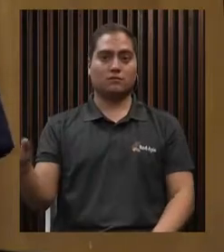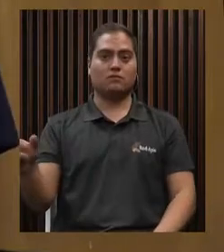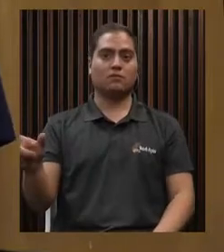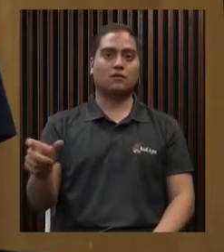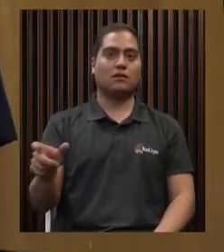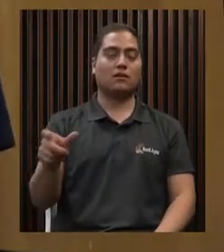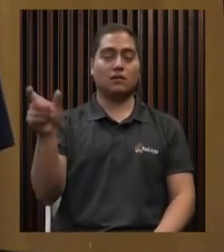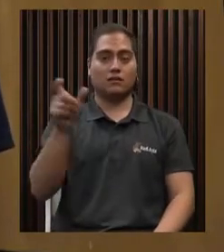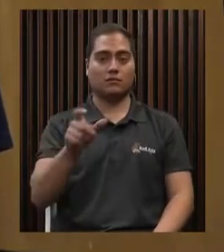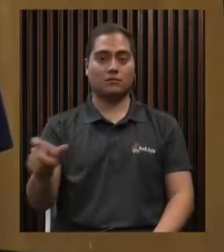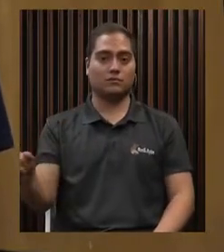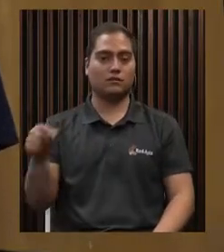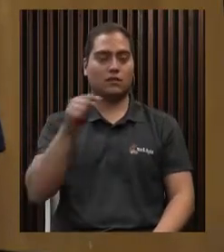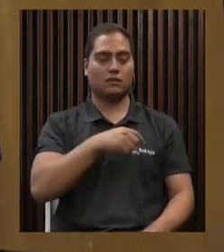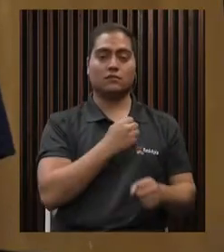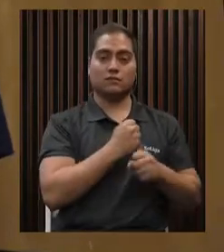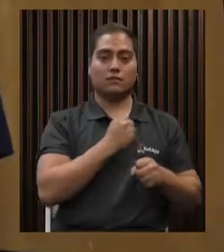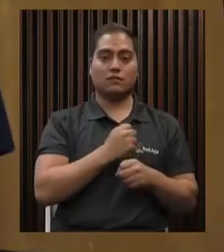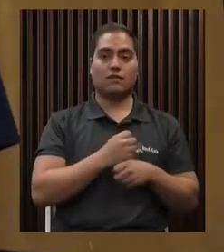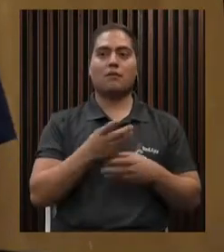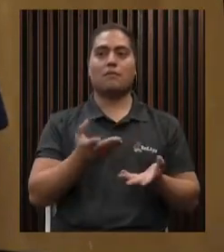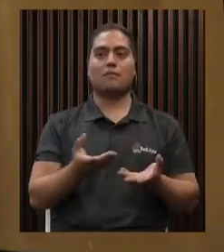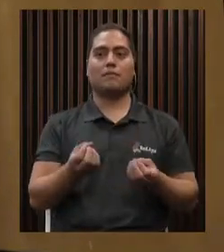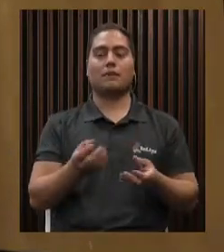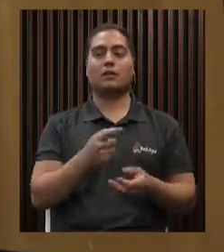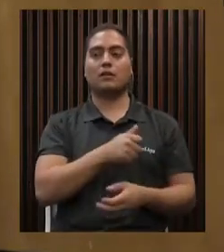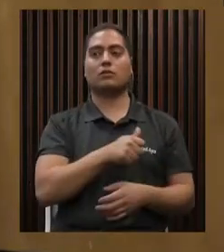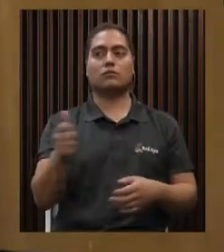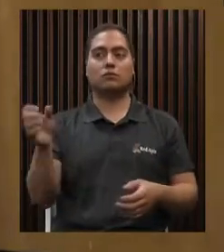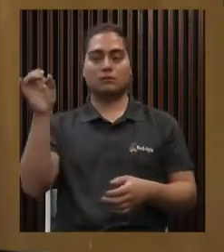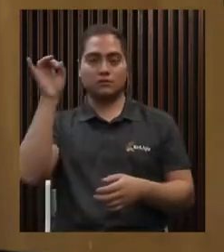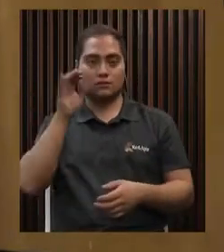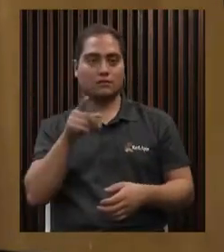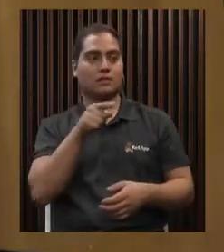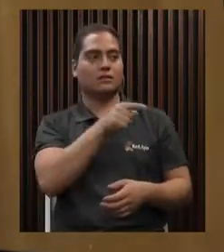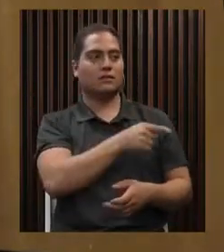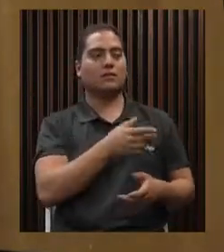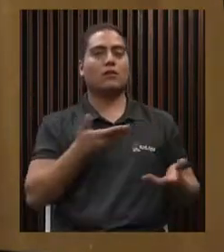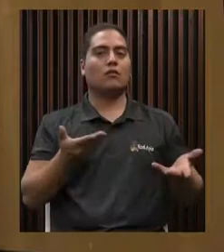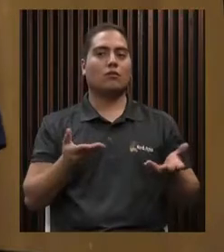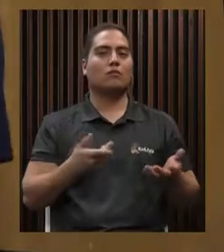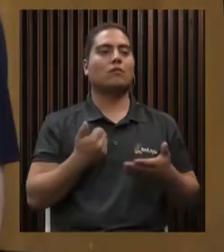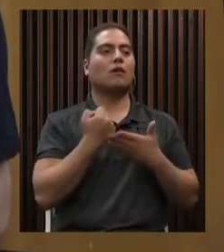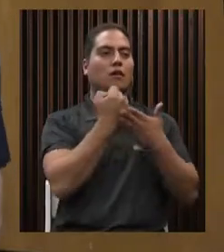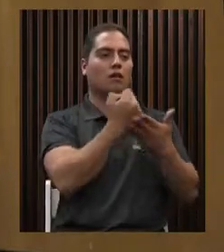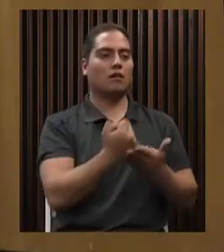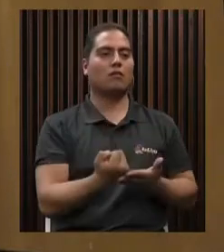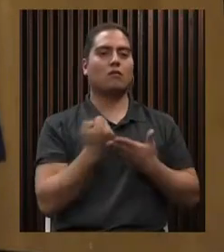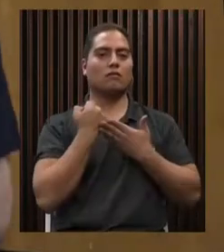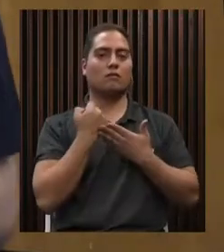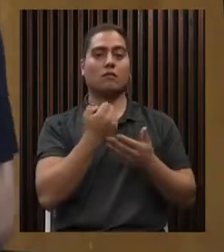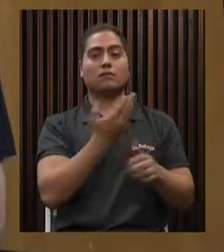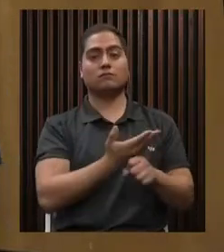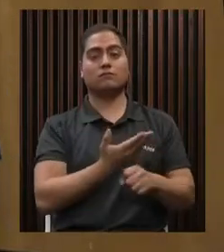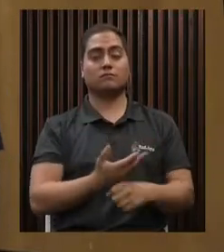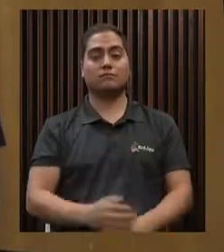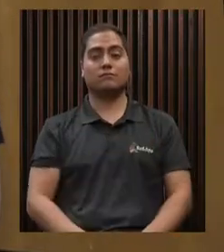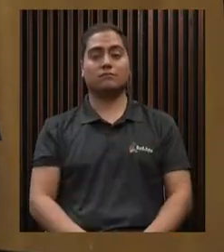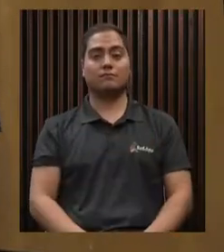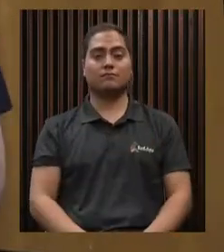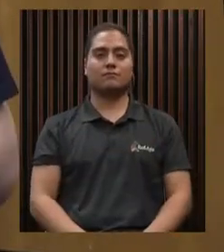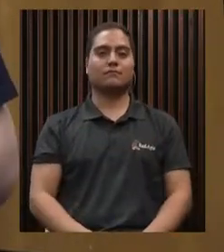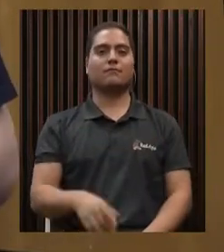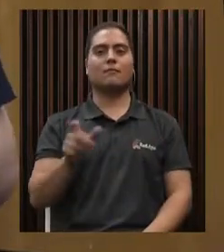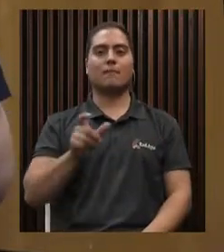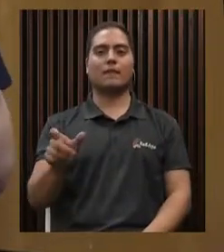personal para que todos sepan con quién interactuar y quién pedirle ayuda? Tenemos que brindar mucha información. Y las personas con algún